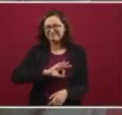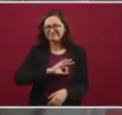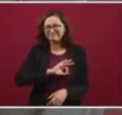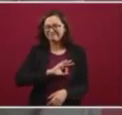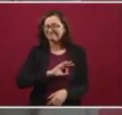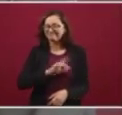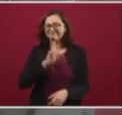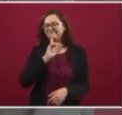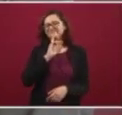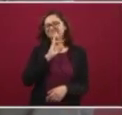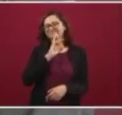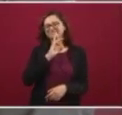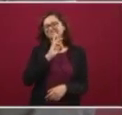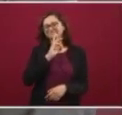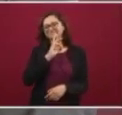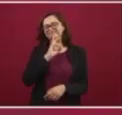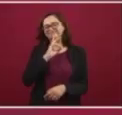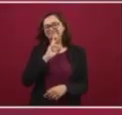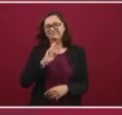significan felicidad.